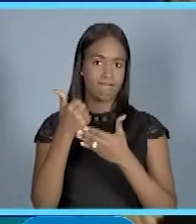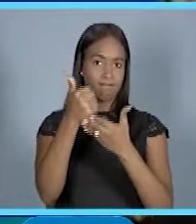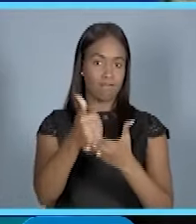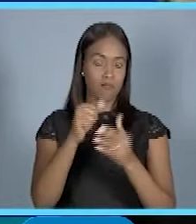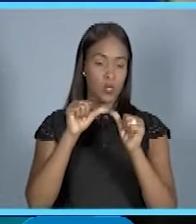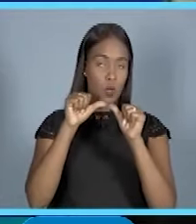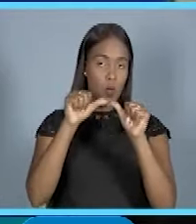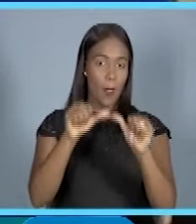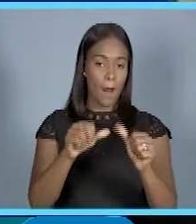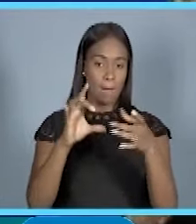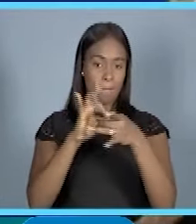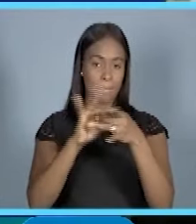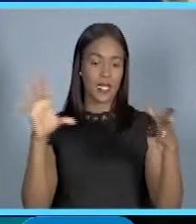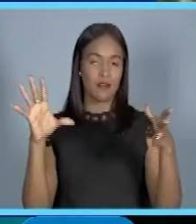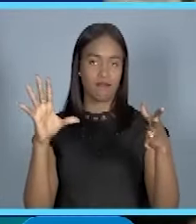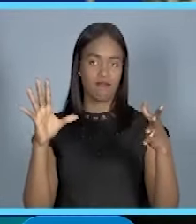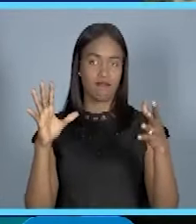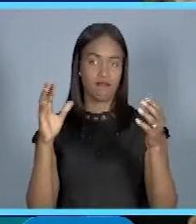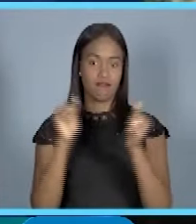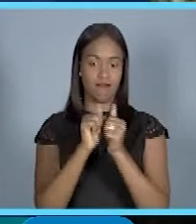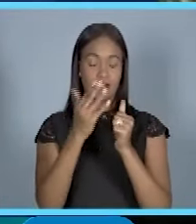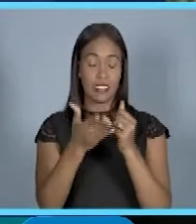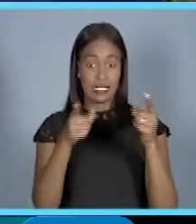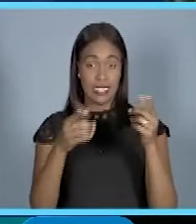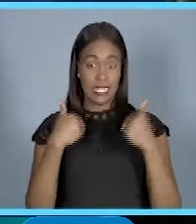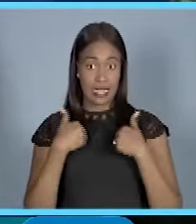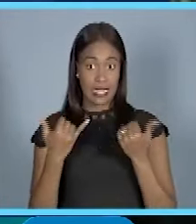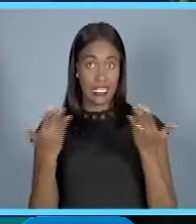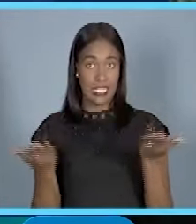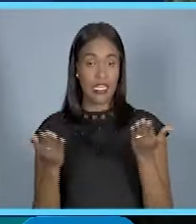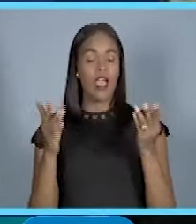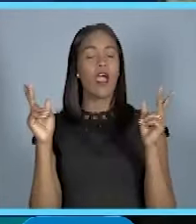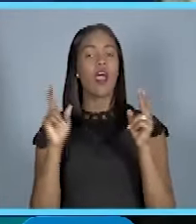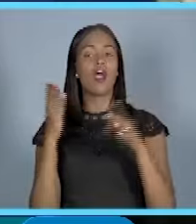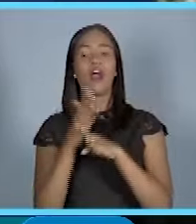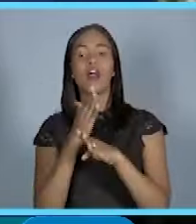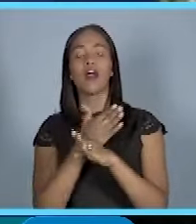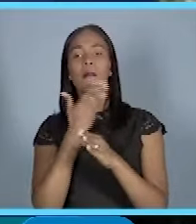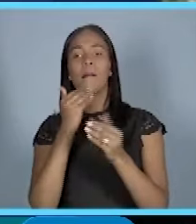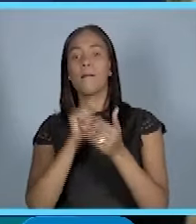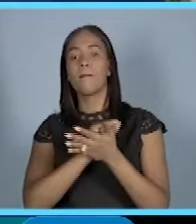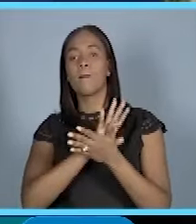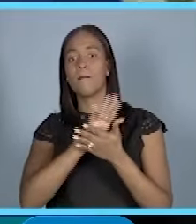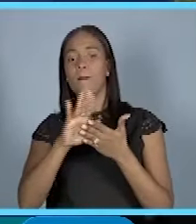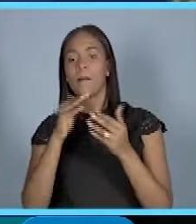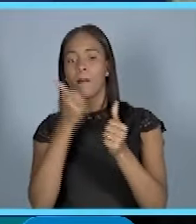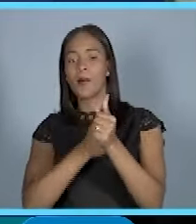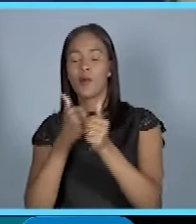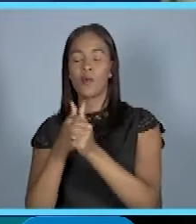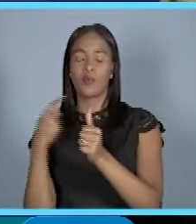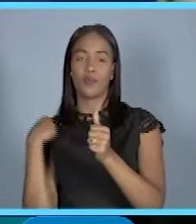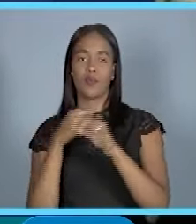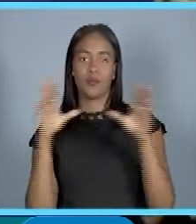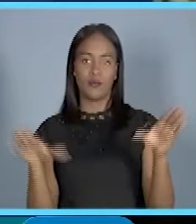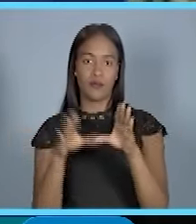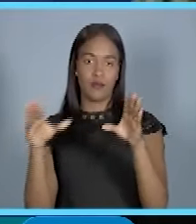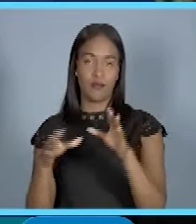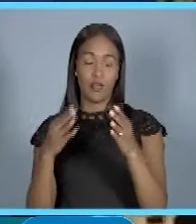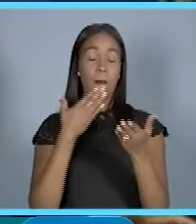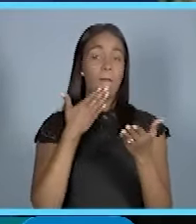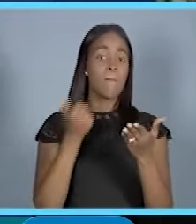seguir rompiendo las barreras burocráticas existentes, mejorar la transparencia en cada una de nuestras acciones, la eficiencia y